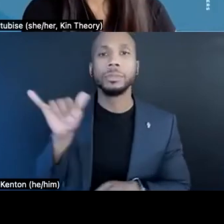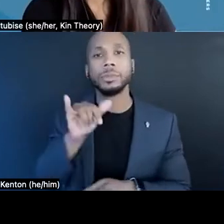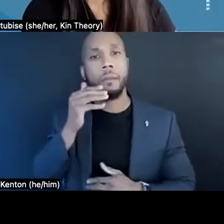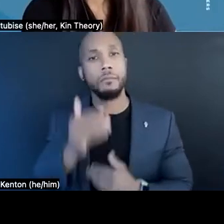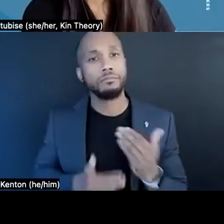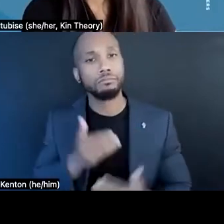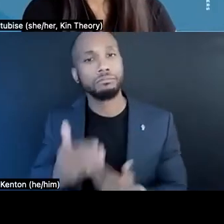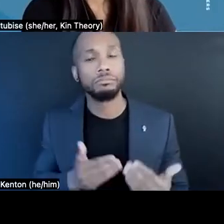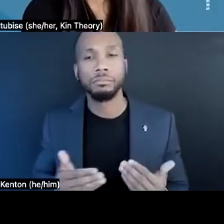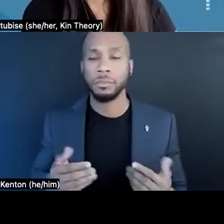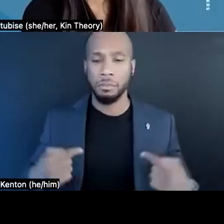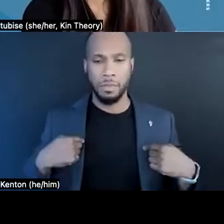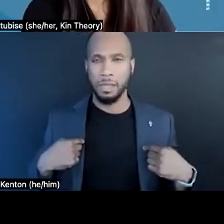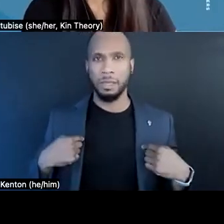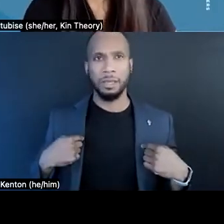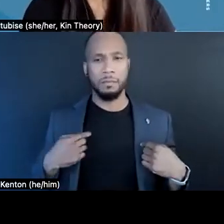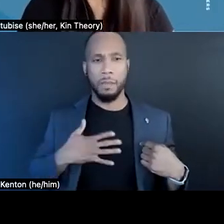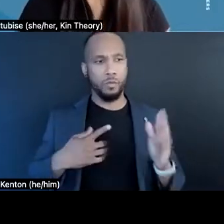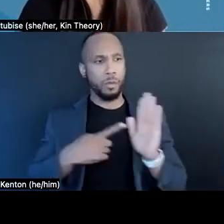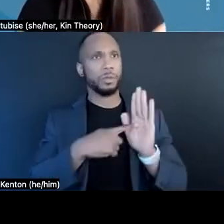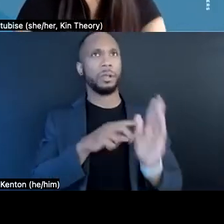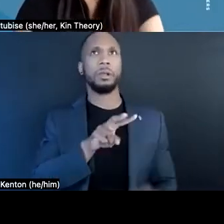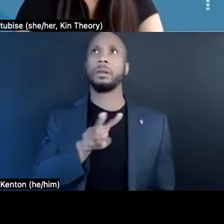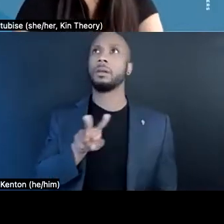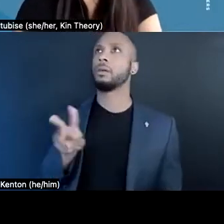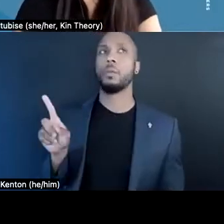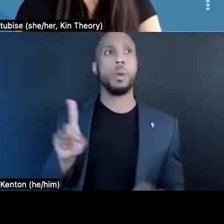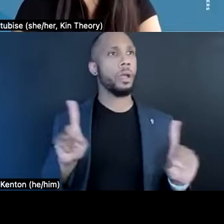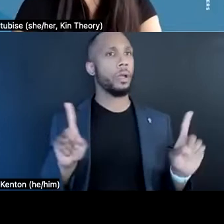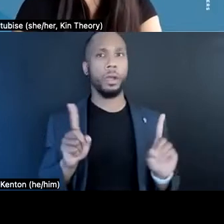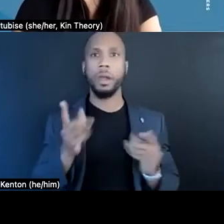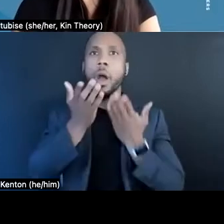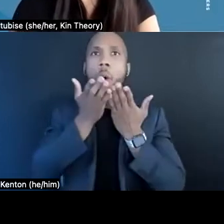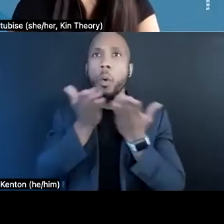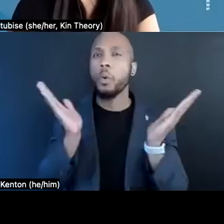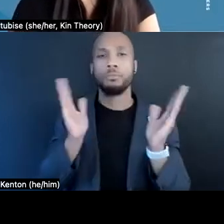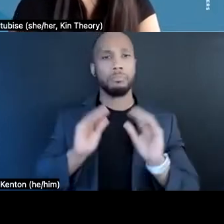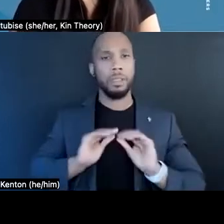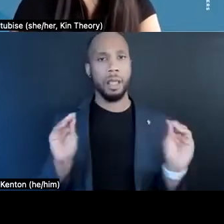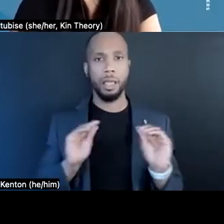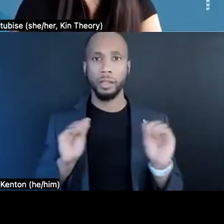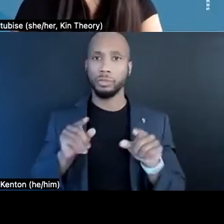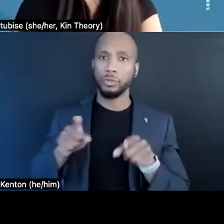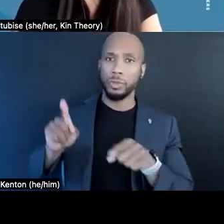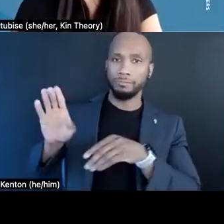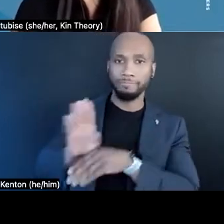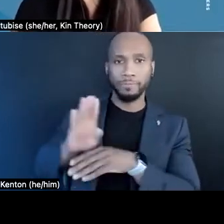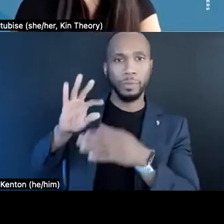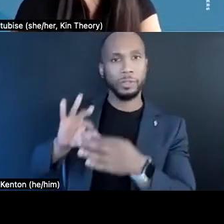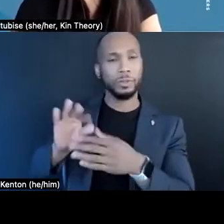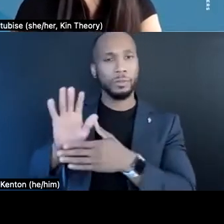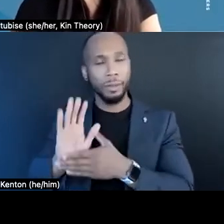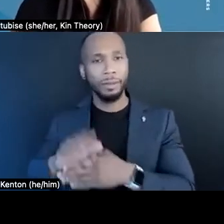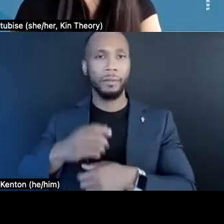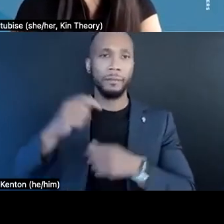no sentirme representada en esos medios audiovisuales, en la industria cinematográfica,